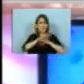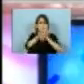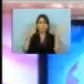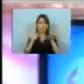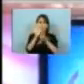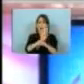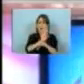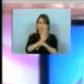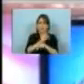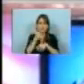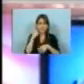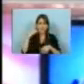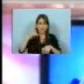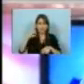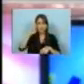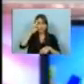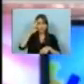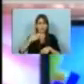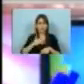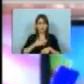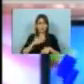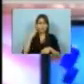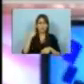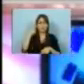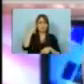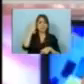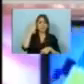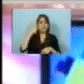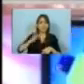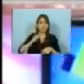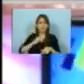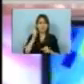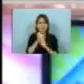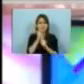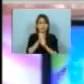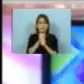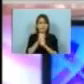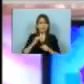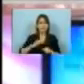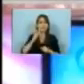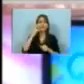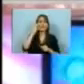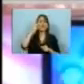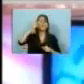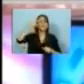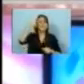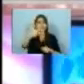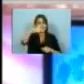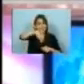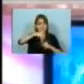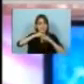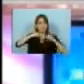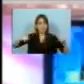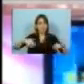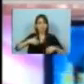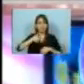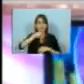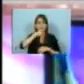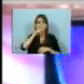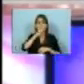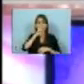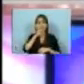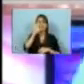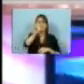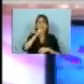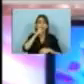artistas y creo que merezco respeto. Hace 18 años que trabajo de esto, hace, no sé, desde el 2003 que hago este programa. Soy una conductora que tiene un programa todos